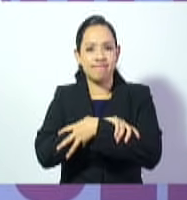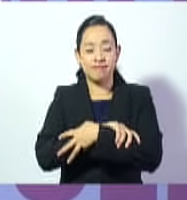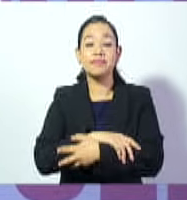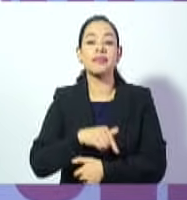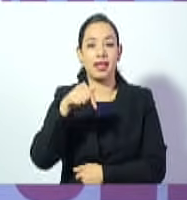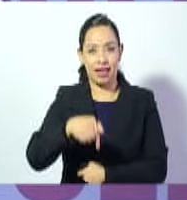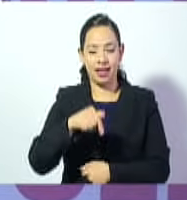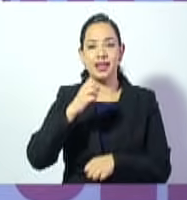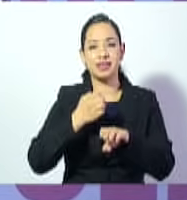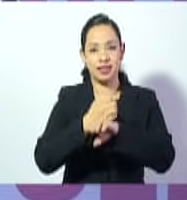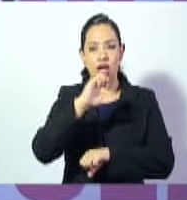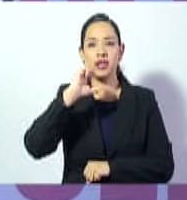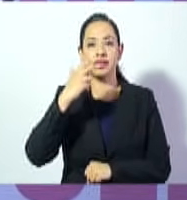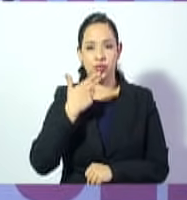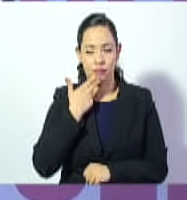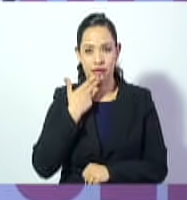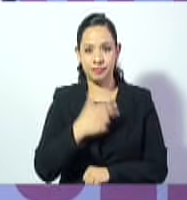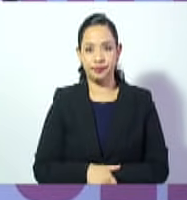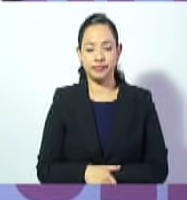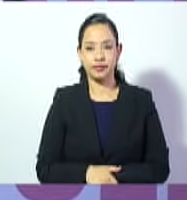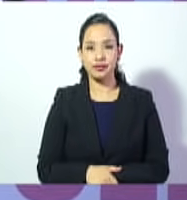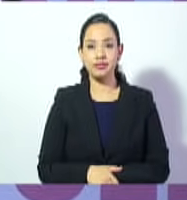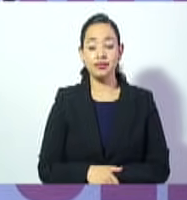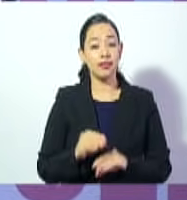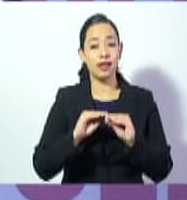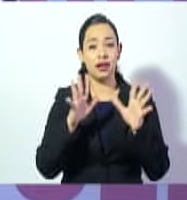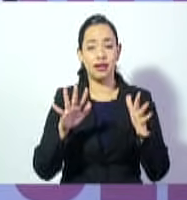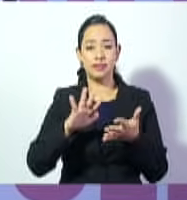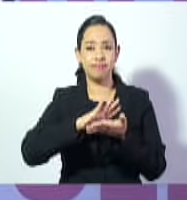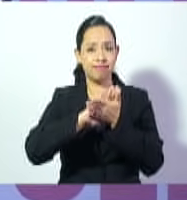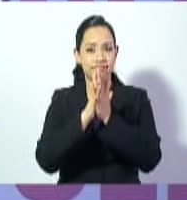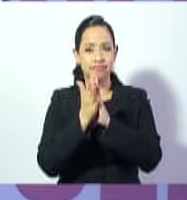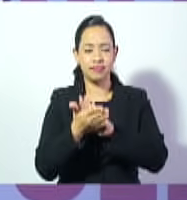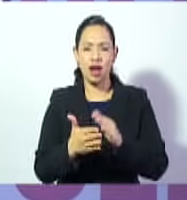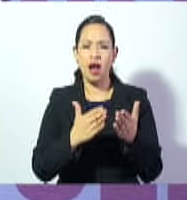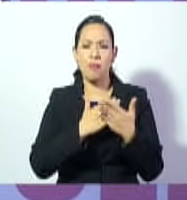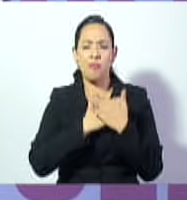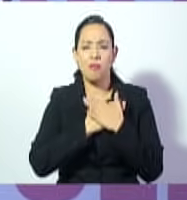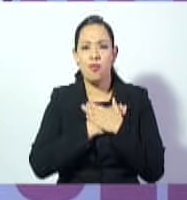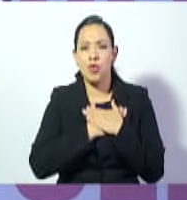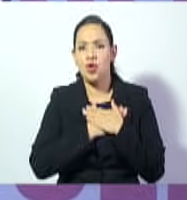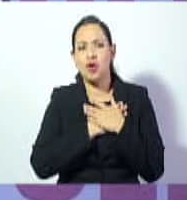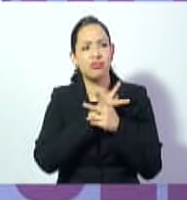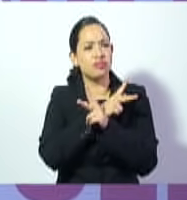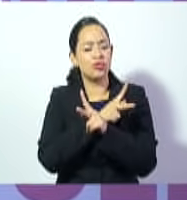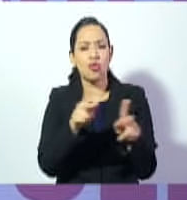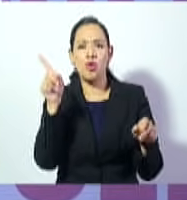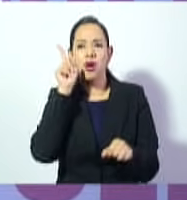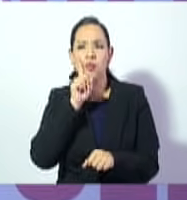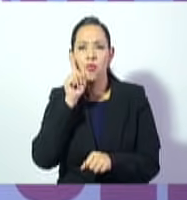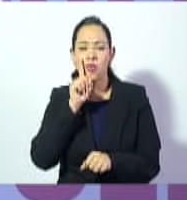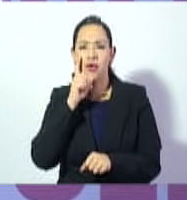estado de chihuahua y lo va a cambiar también con ese amor ese amor con el que todas las mujeres nos